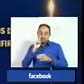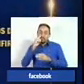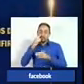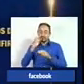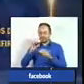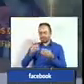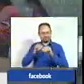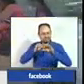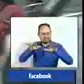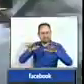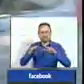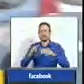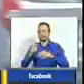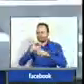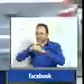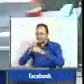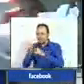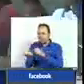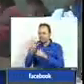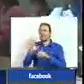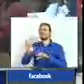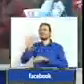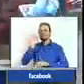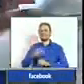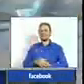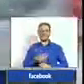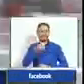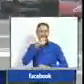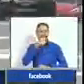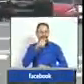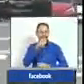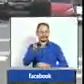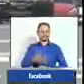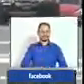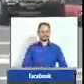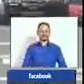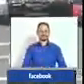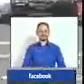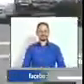nuevos contagios. Este es un informe para Noticiero Hechos, de Ernesto Cornejo.